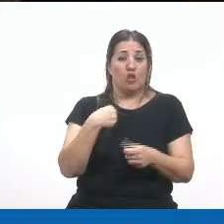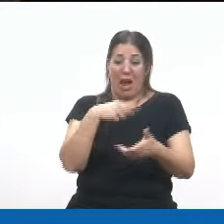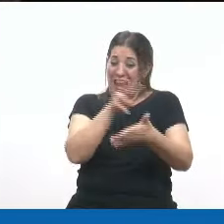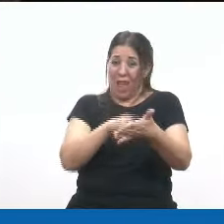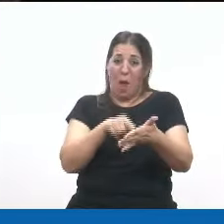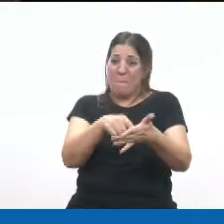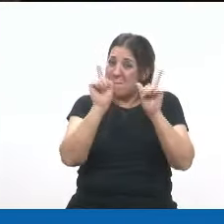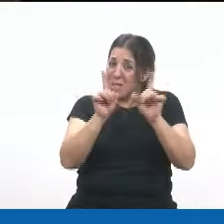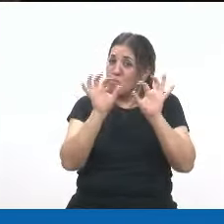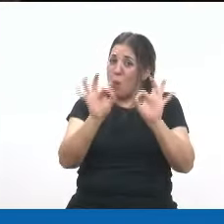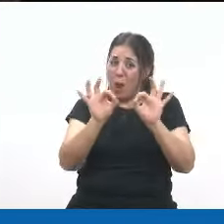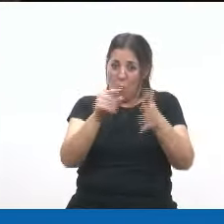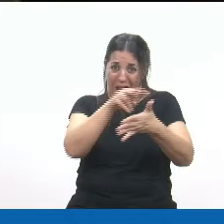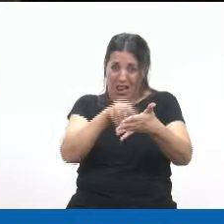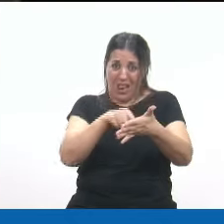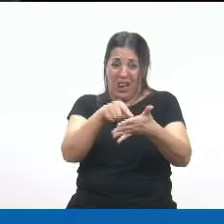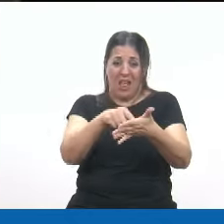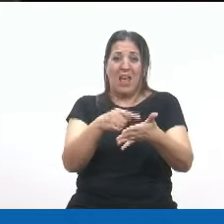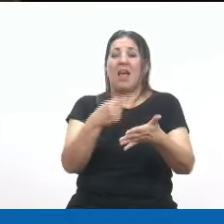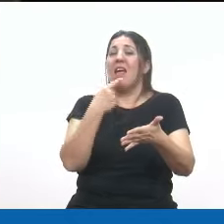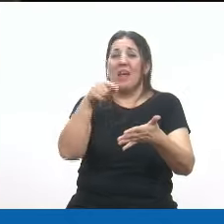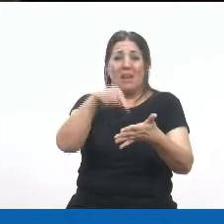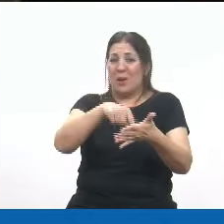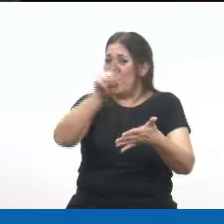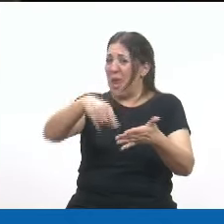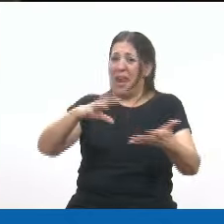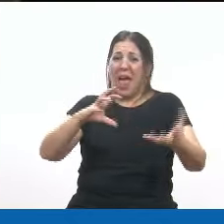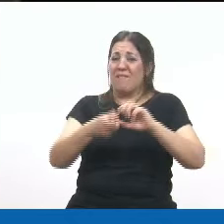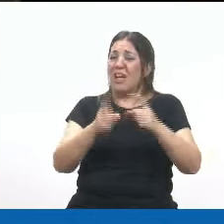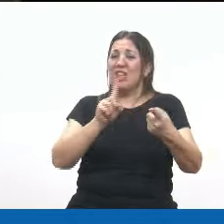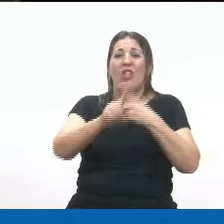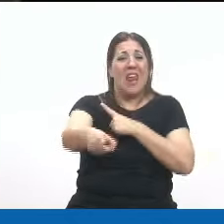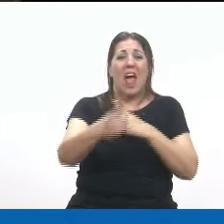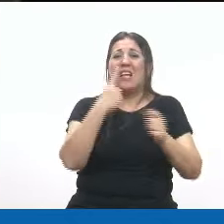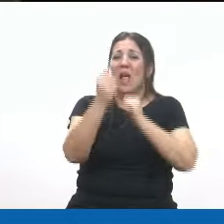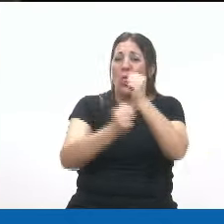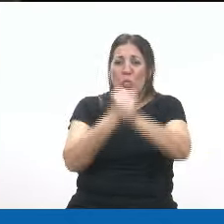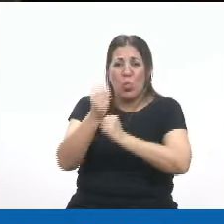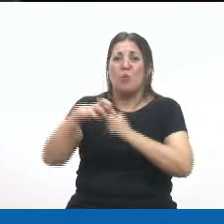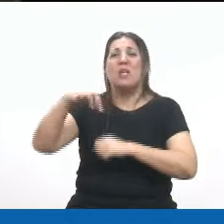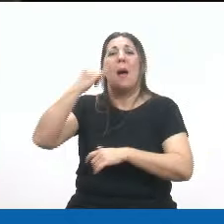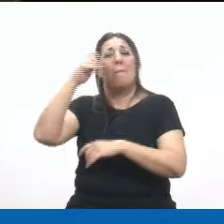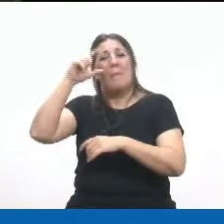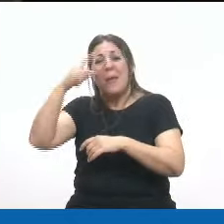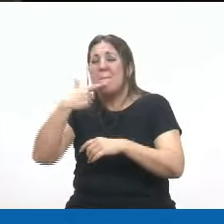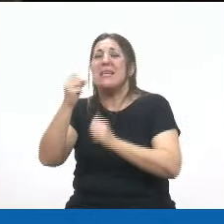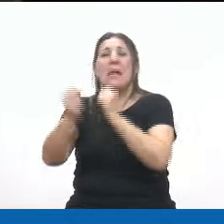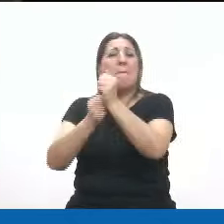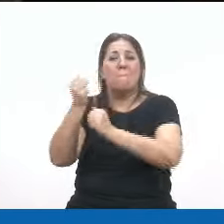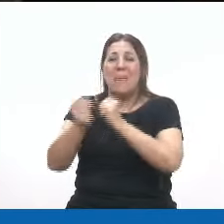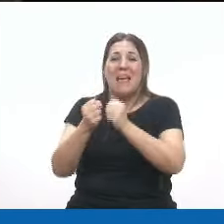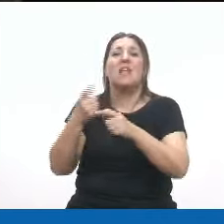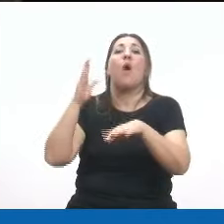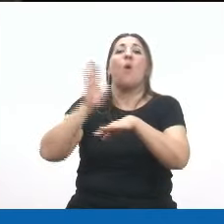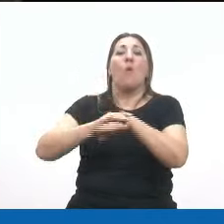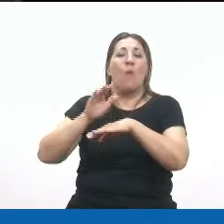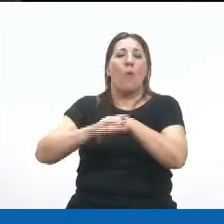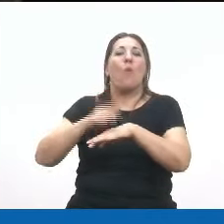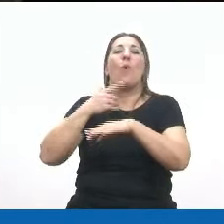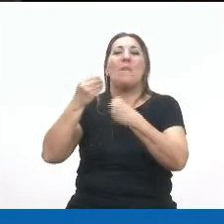señor presidente directamente contra la industria nacional y las pymes En beneficio de las grandes empresas y las importaciones y va a